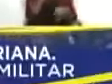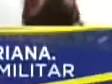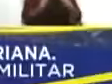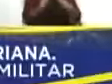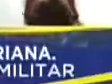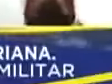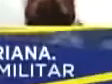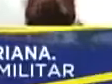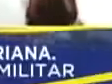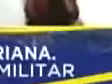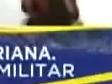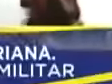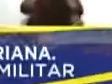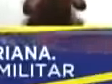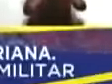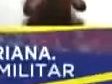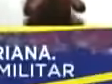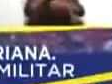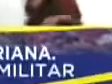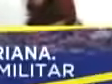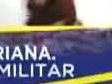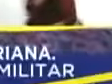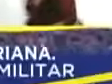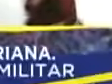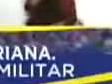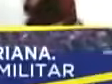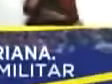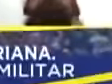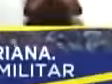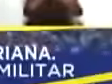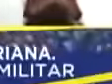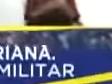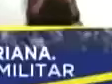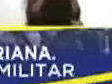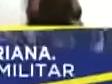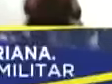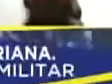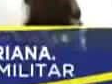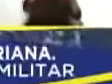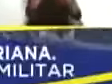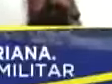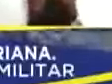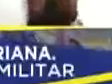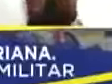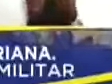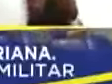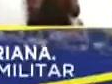En el piso 6, UD6, apartamento 9.